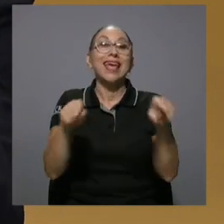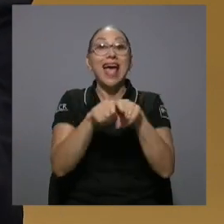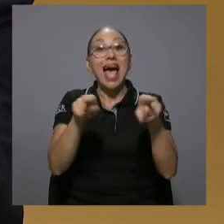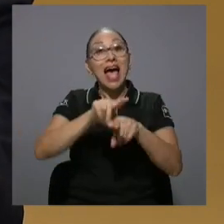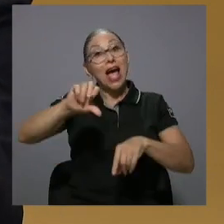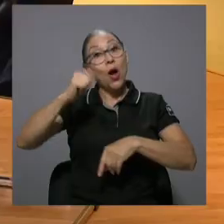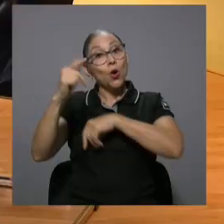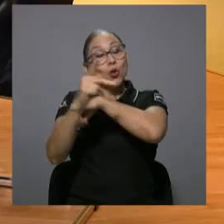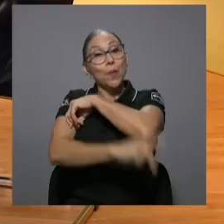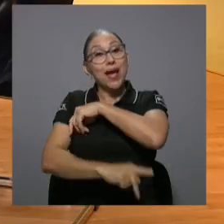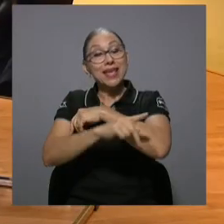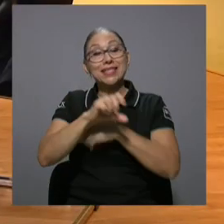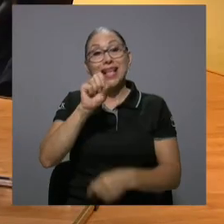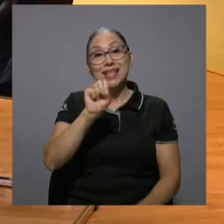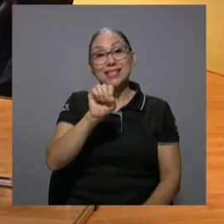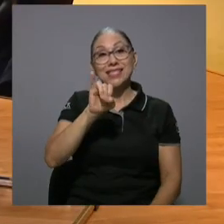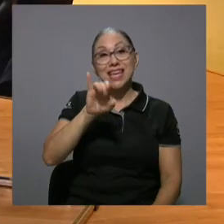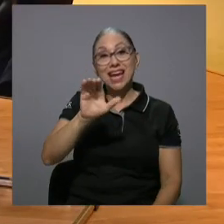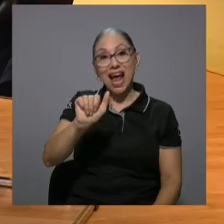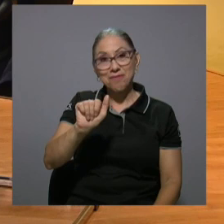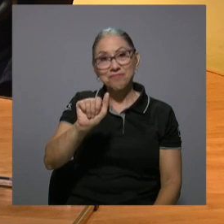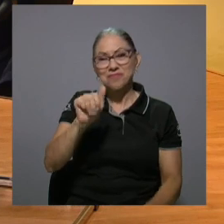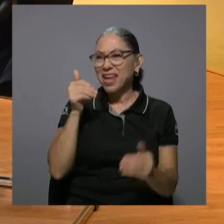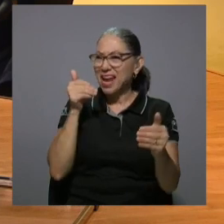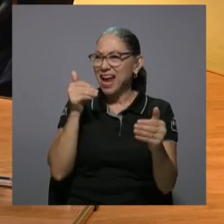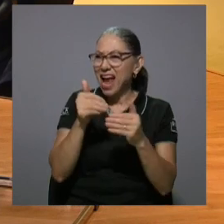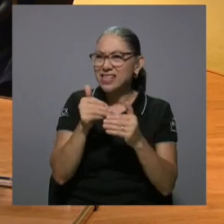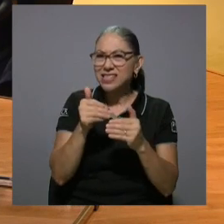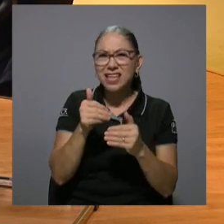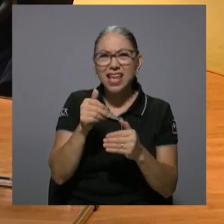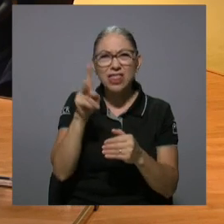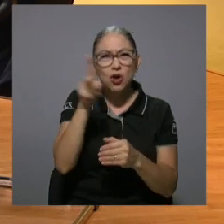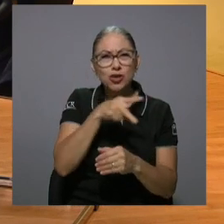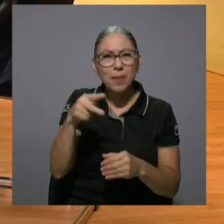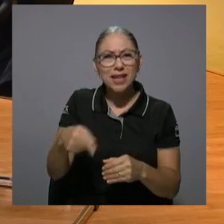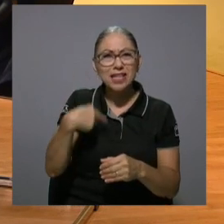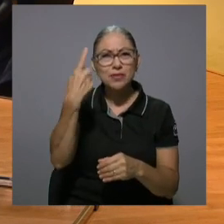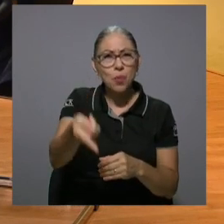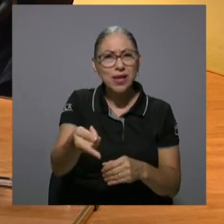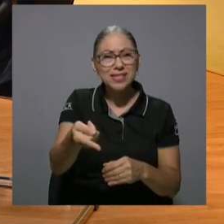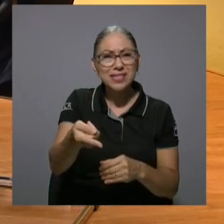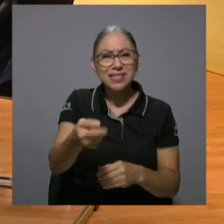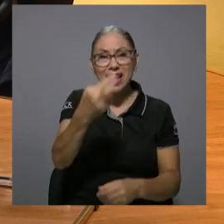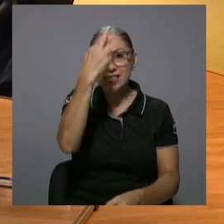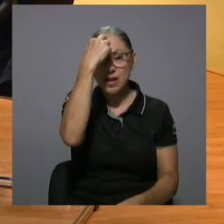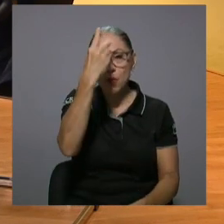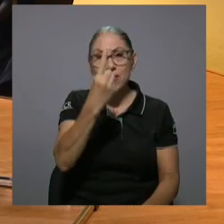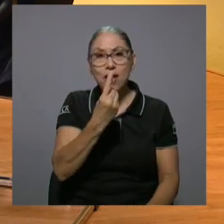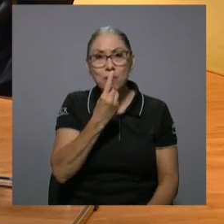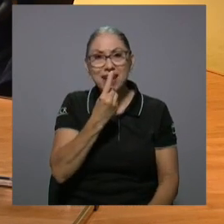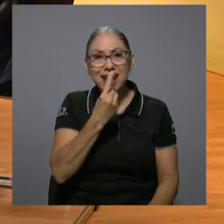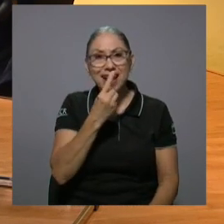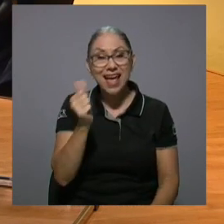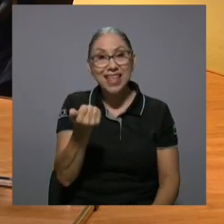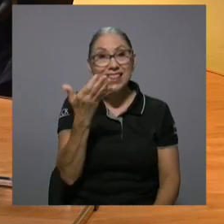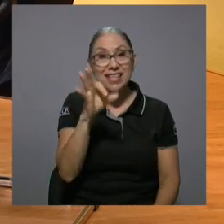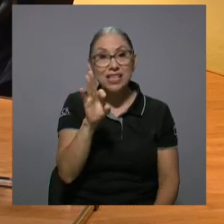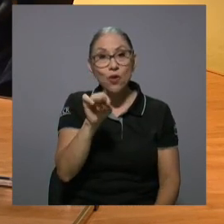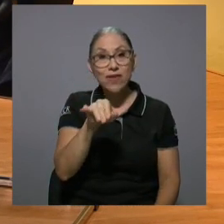del SICA, casi que apenas 2 semanas después, que es República Dominicana, el 19 de